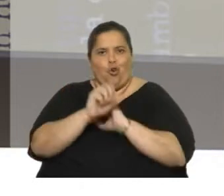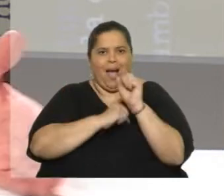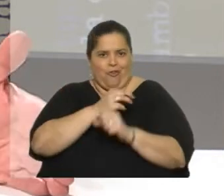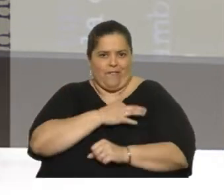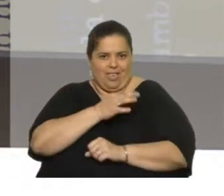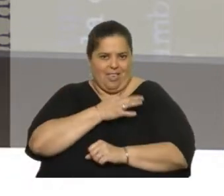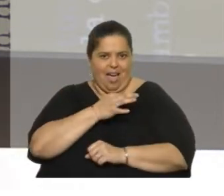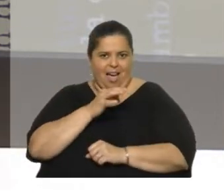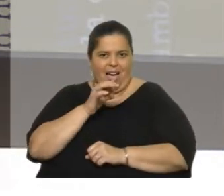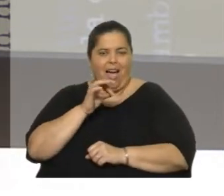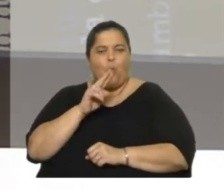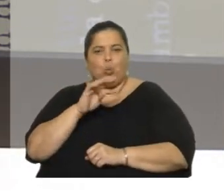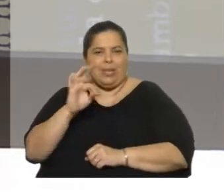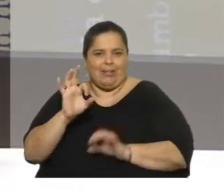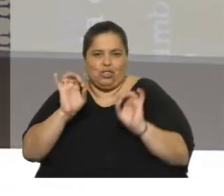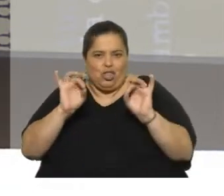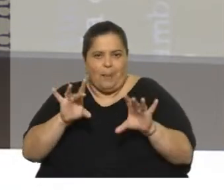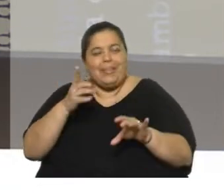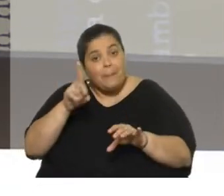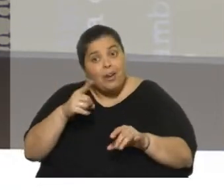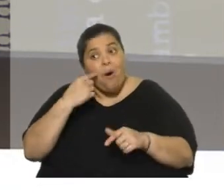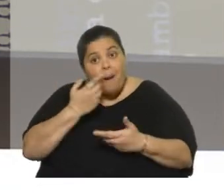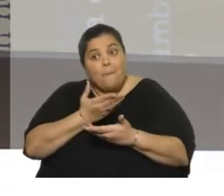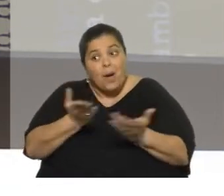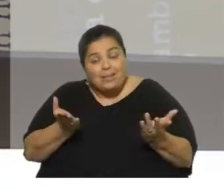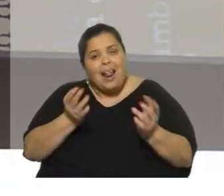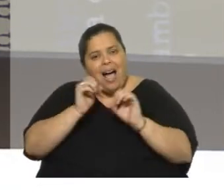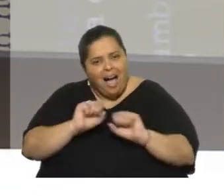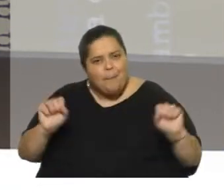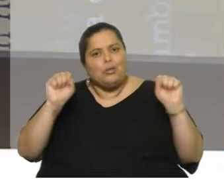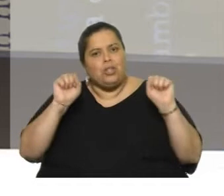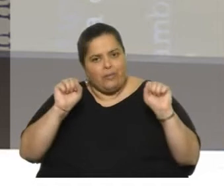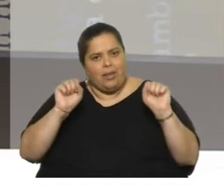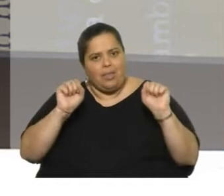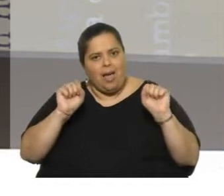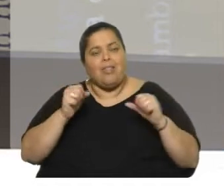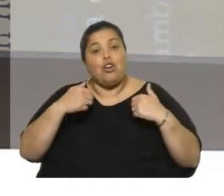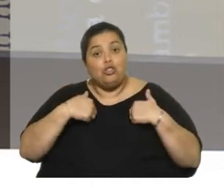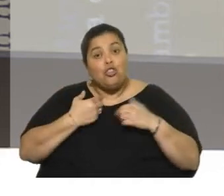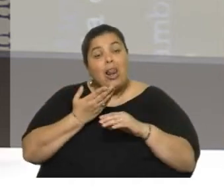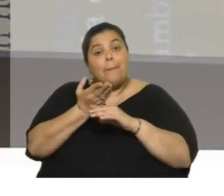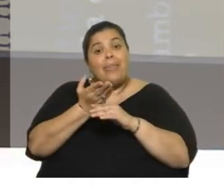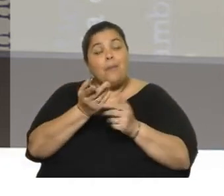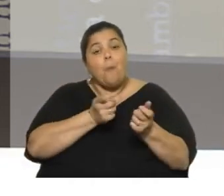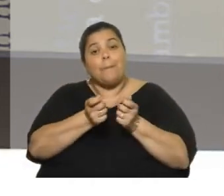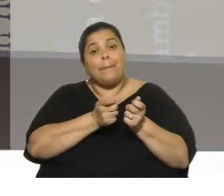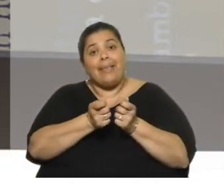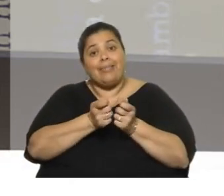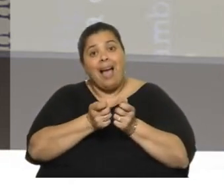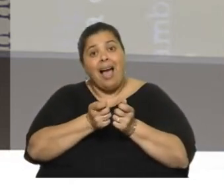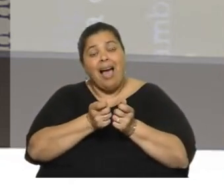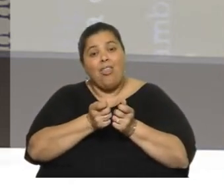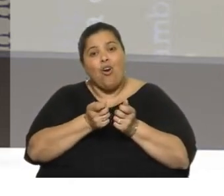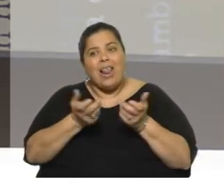ha llevado y ha acercado posibilidad. A ver, le pedimos prestado un cachito del presente a